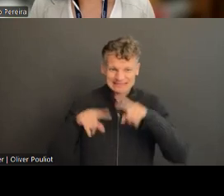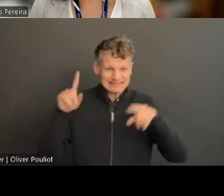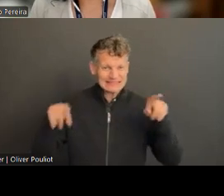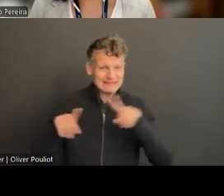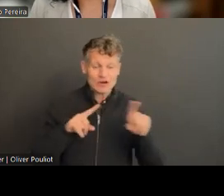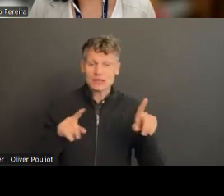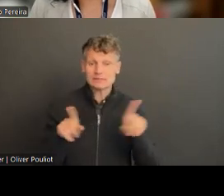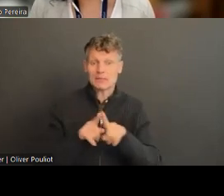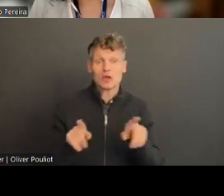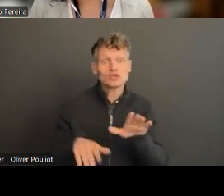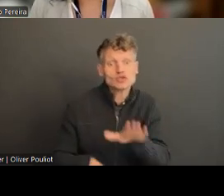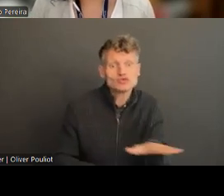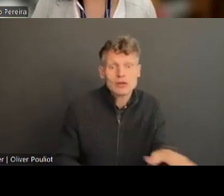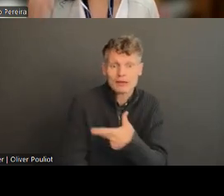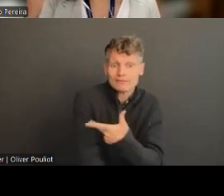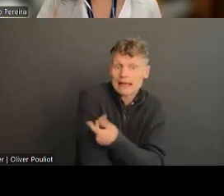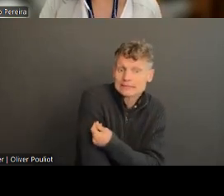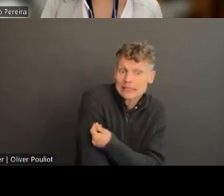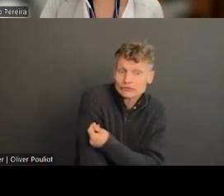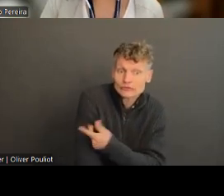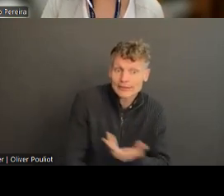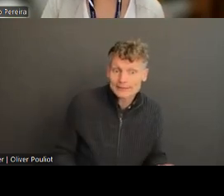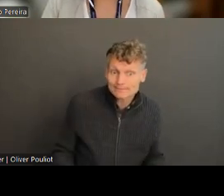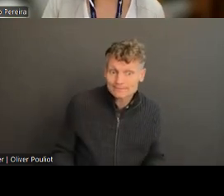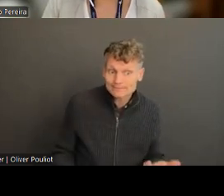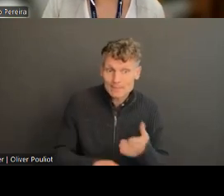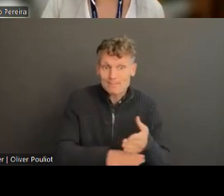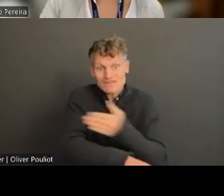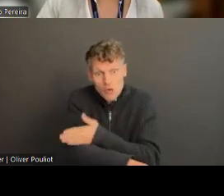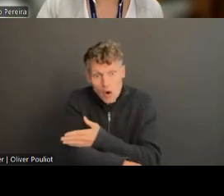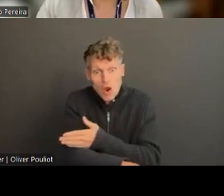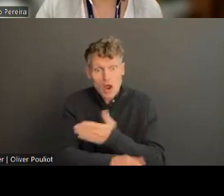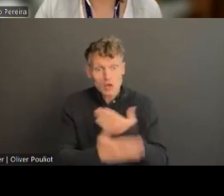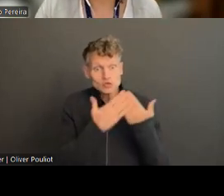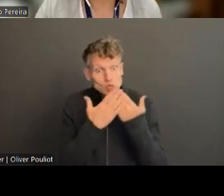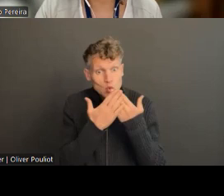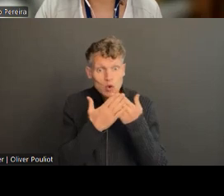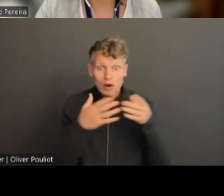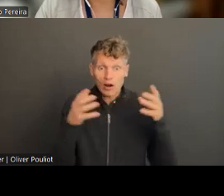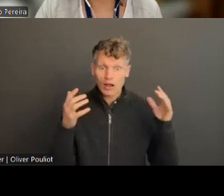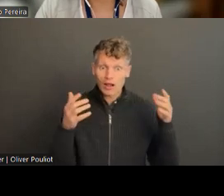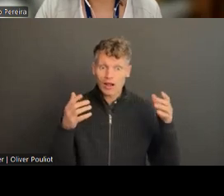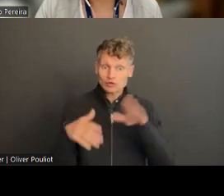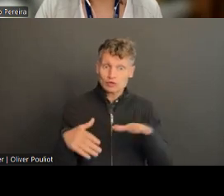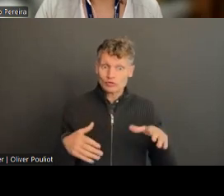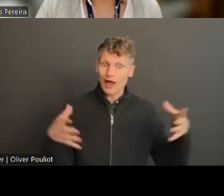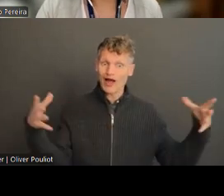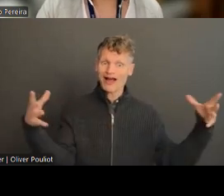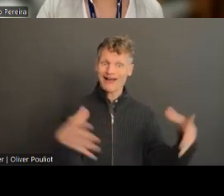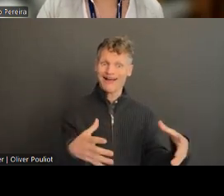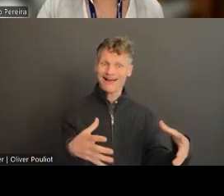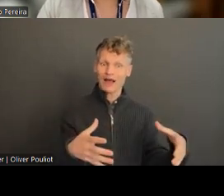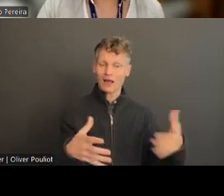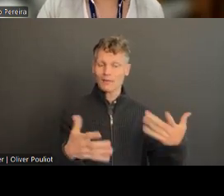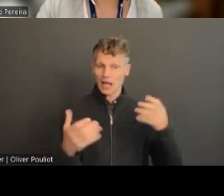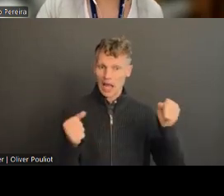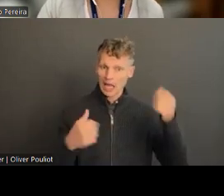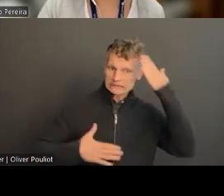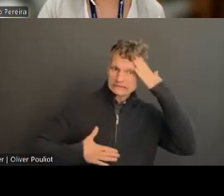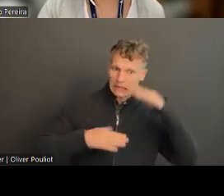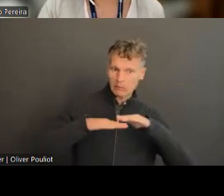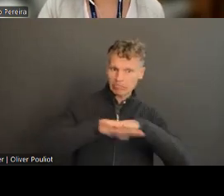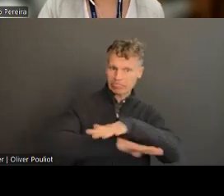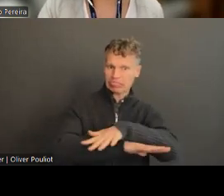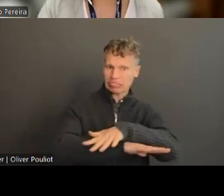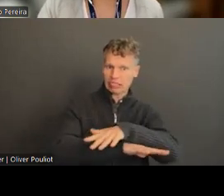las estrategias de prevención secundaria, que están todos estos exámenes de tamizaje, ¿cierto?, que van a estar identificados según la positividad y por lo